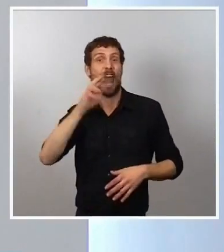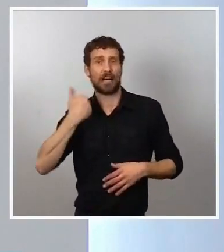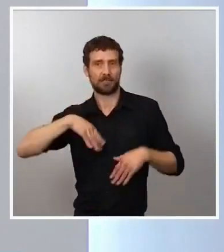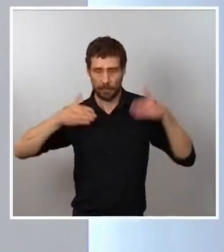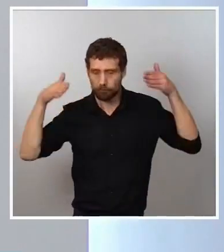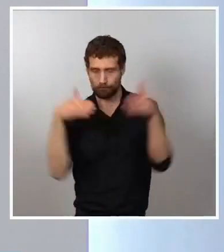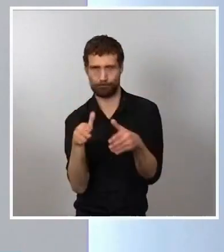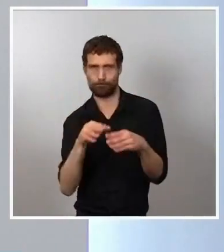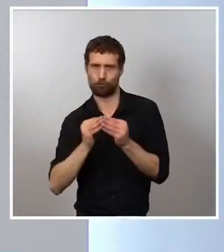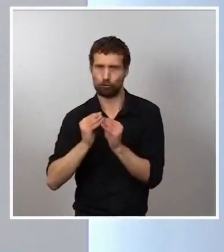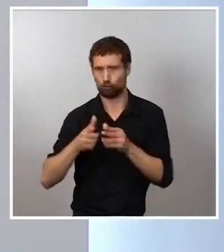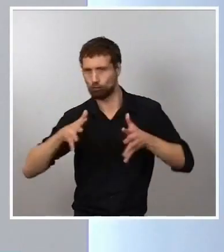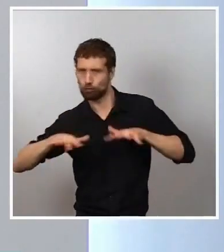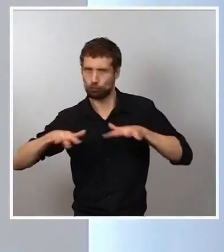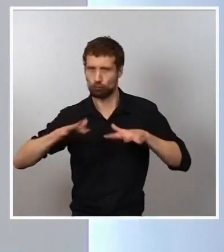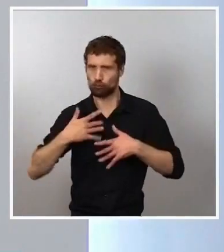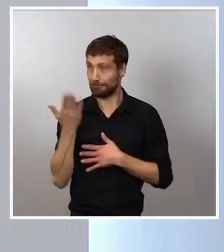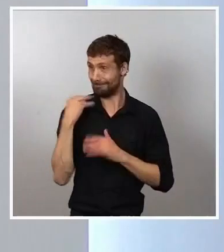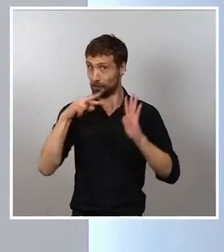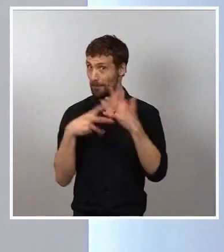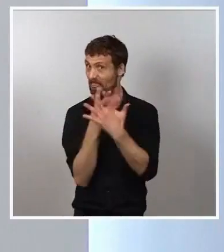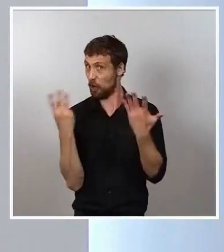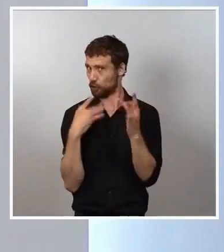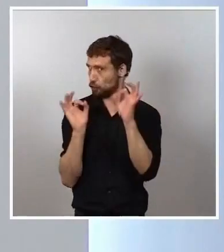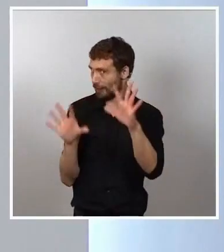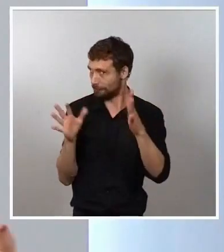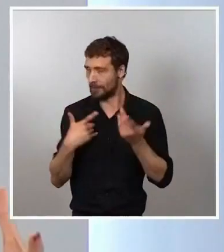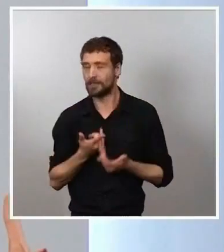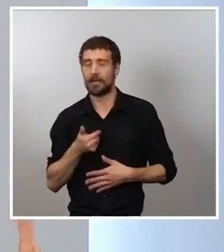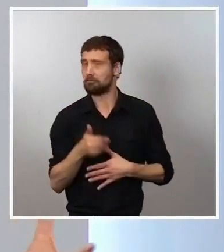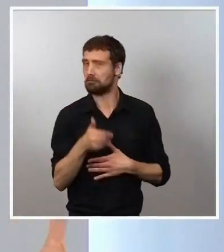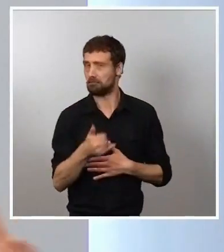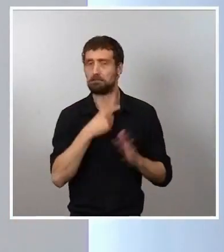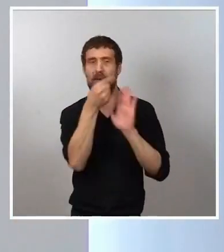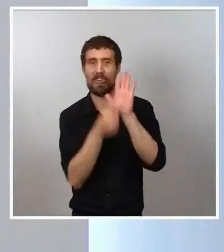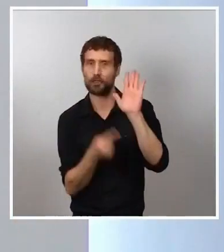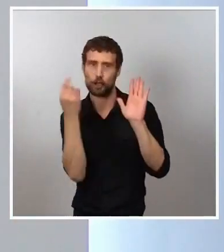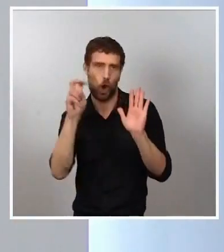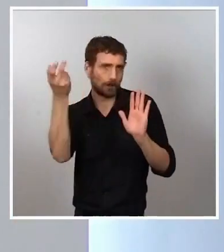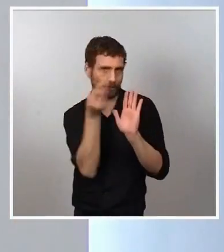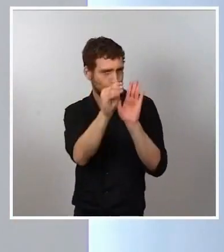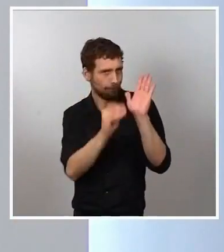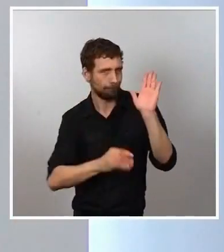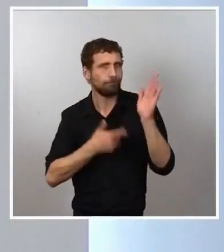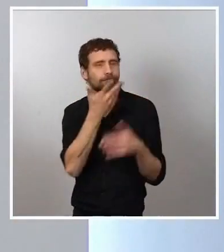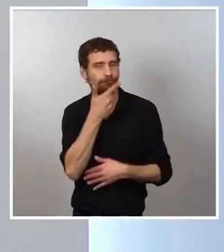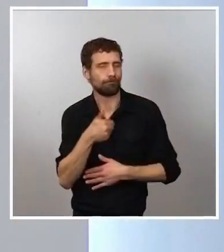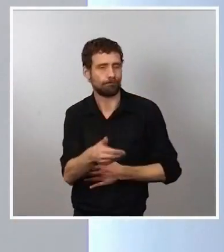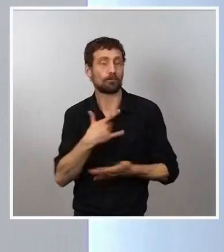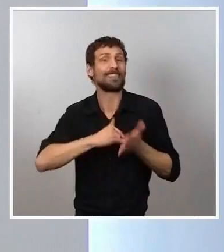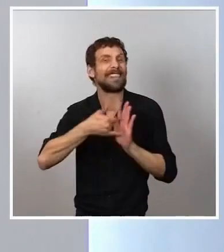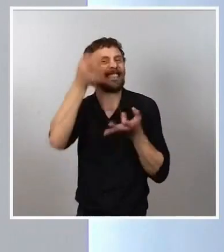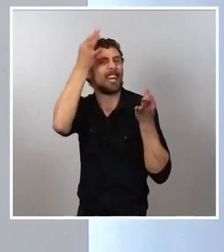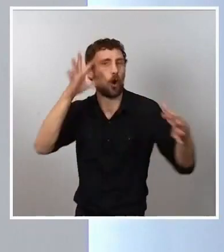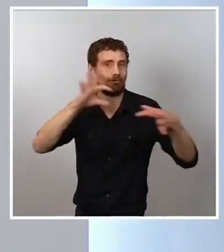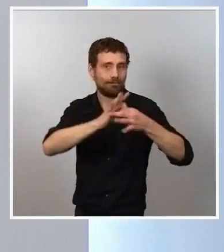también inminente, vamos a conocer distintas medidas que están trabajando desde el punto de vista técnico, pero cuyo resultado, que es lo que